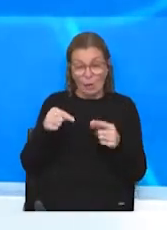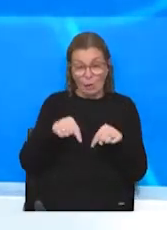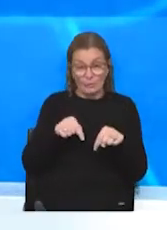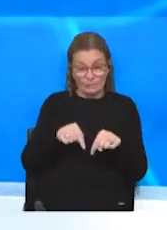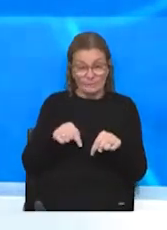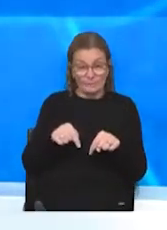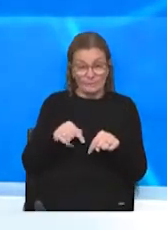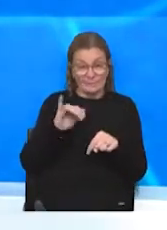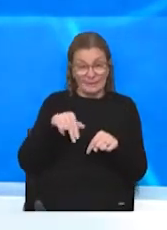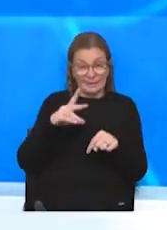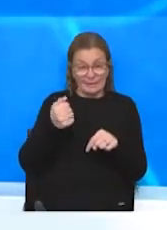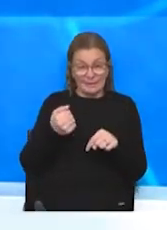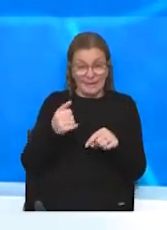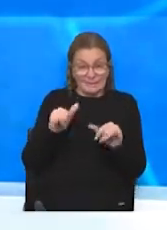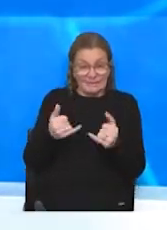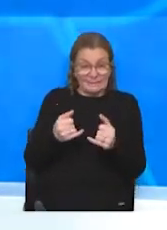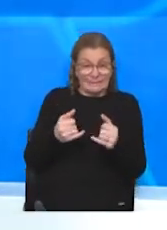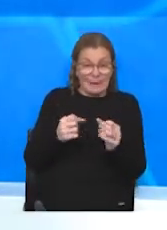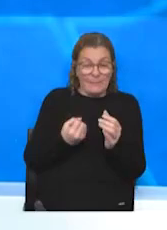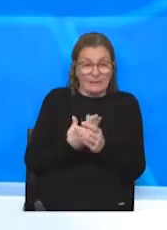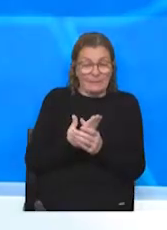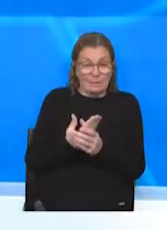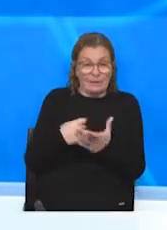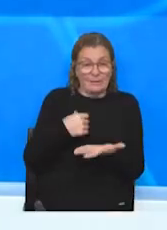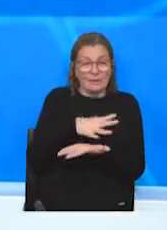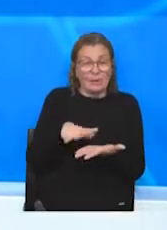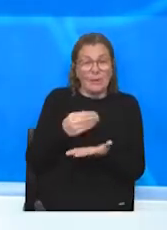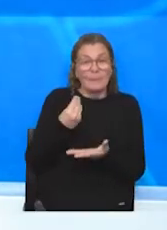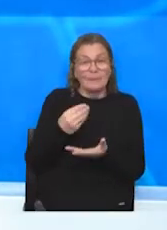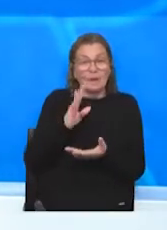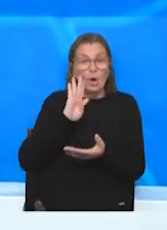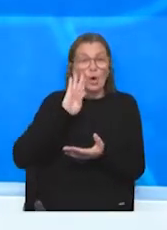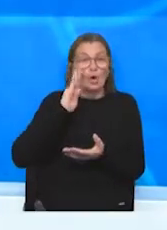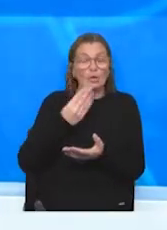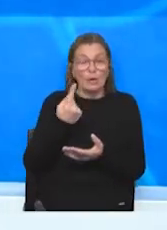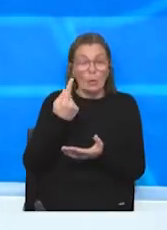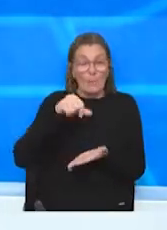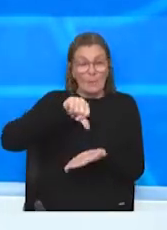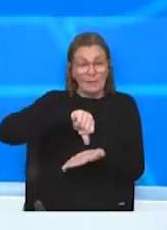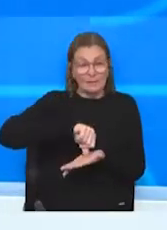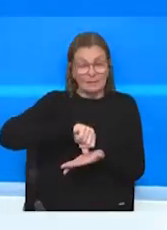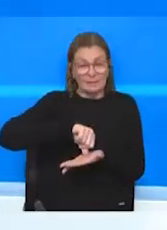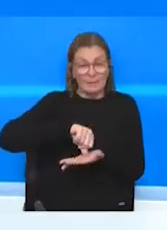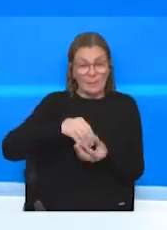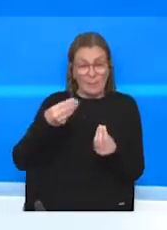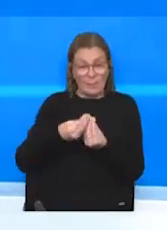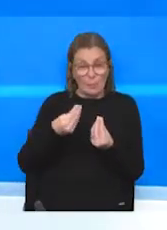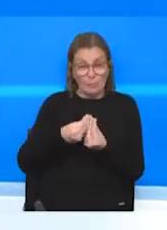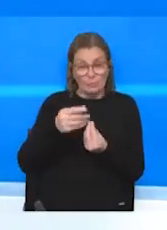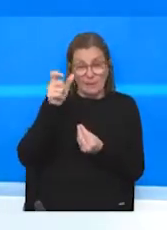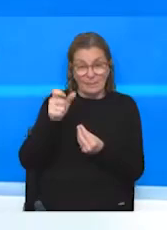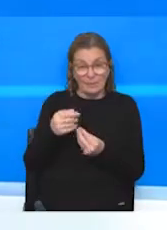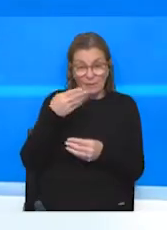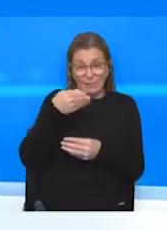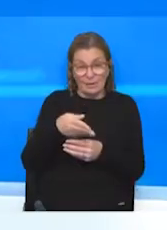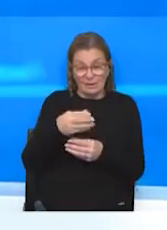aparece presionado por la situación no es que ellos dijeron por qué pasa reconocer que en un país hay decenas de miles personas que tienen que ir a